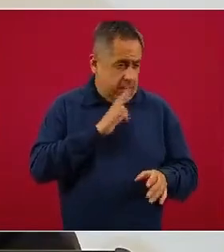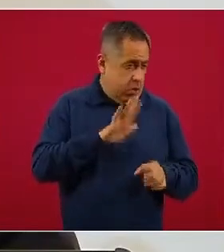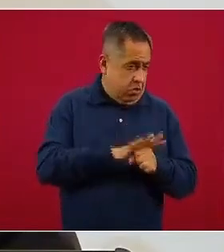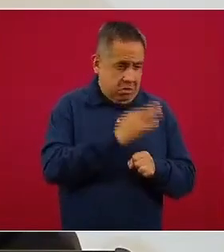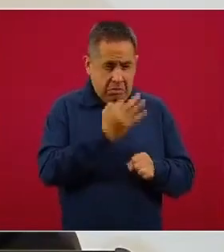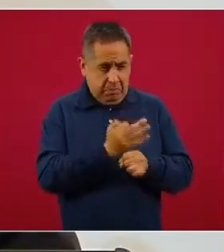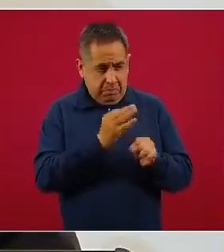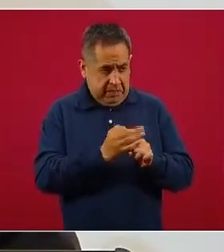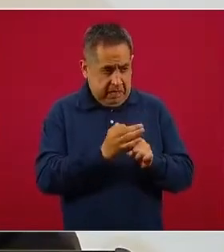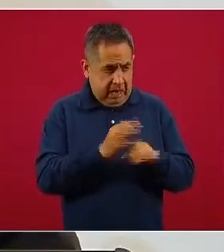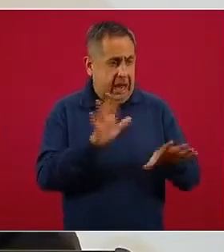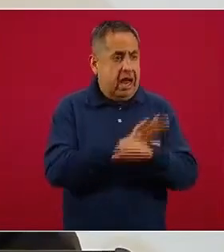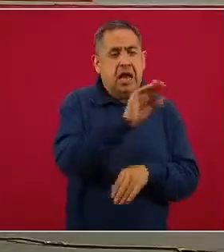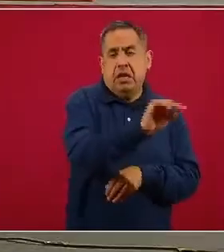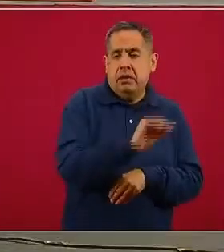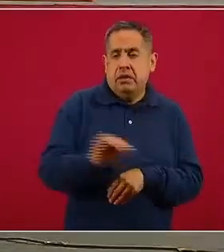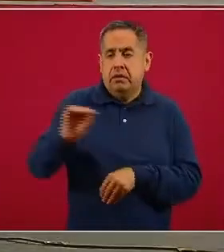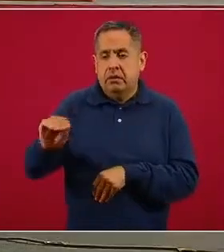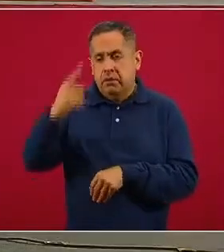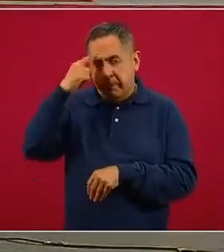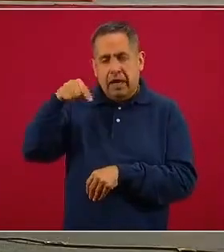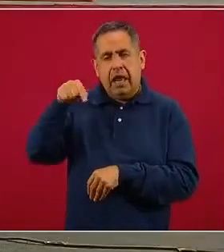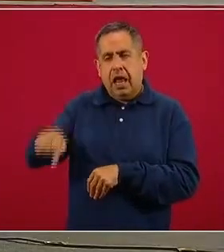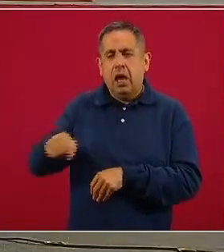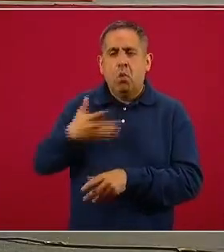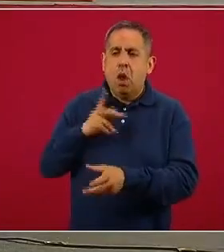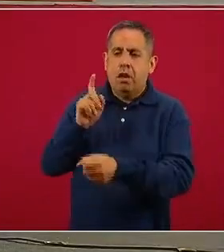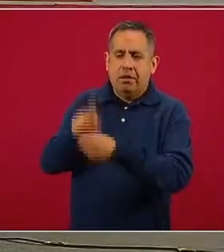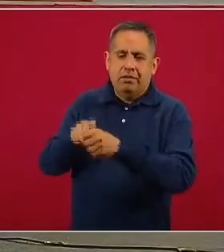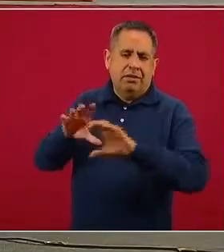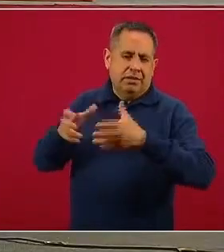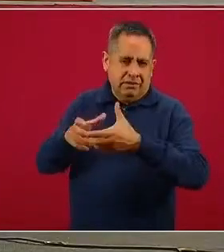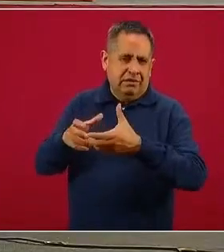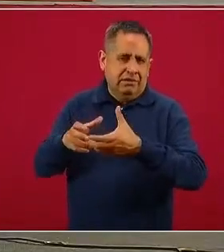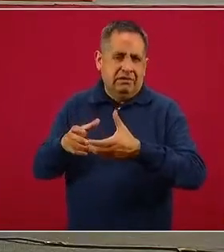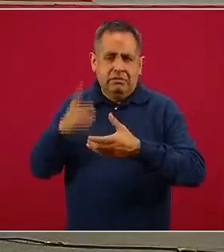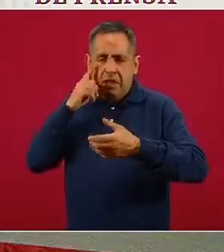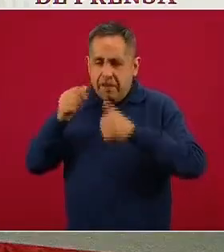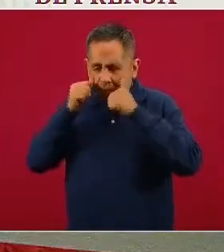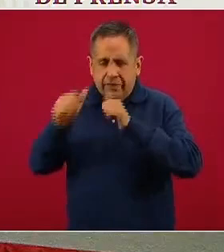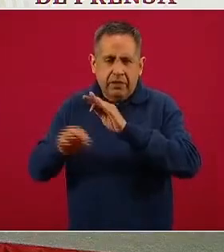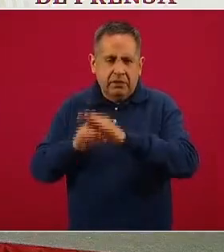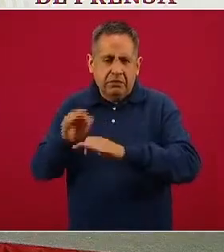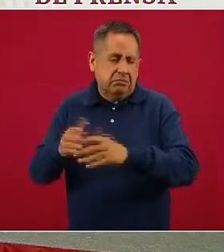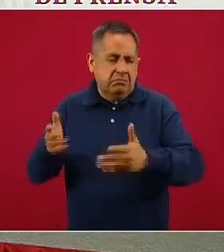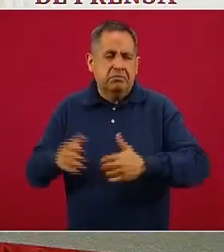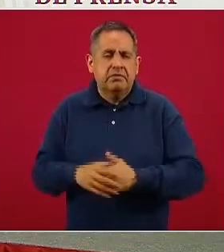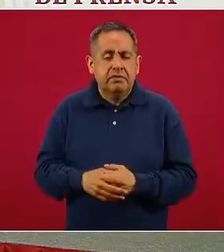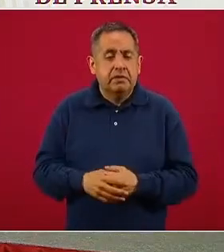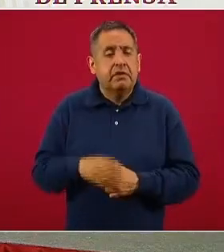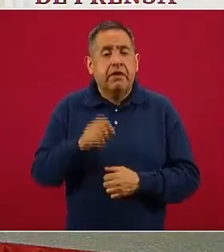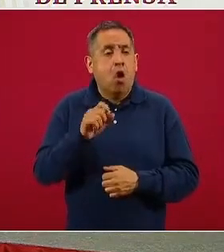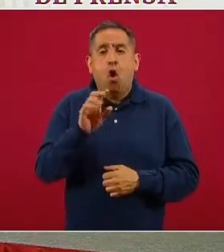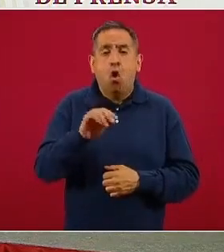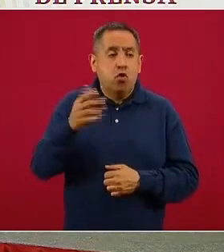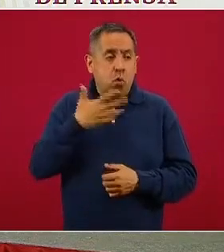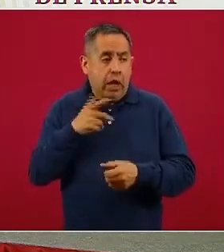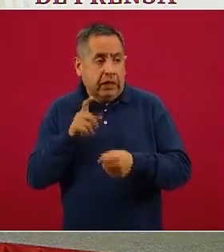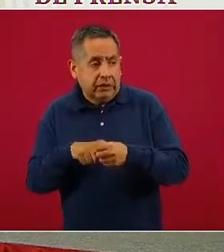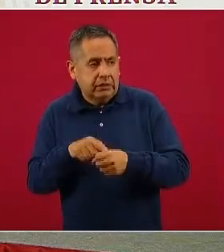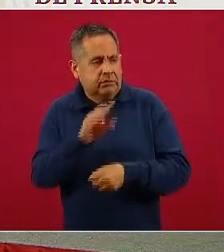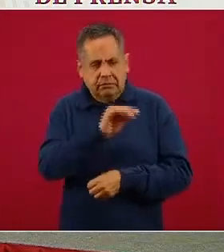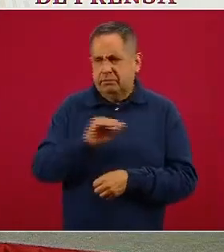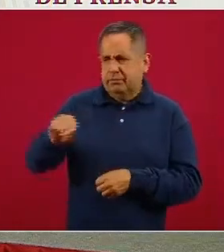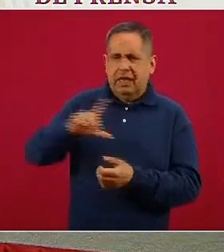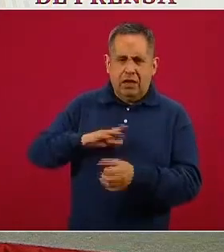los pacientes hacia las unidades para las que son derechohabientes o a las unidades para los no derechohabientes. Y la idea es que nos